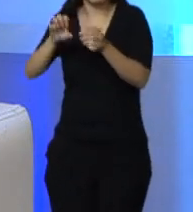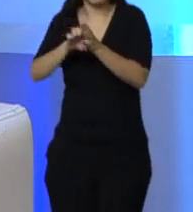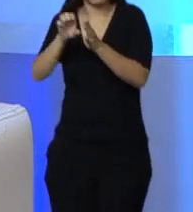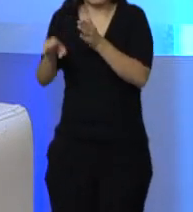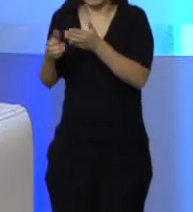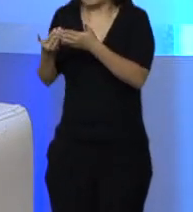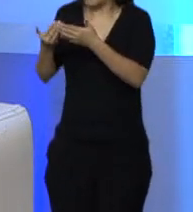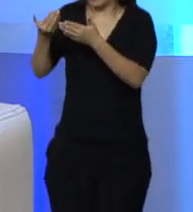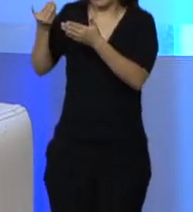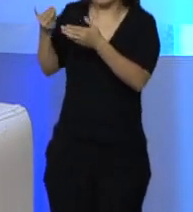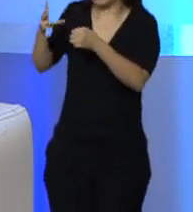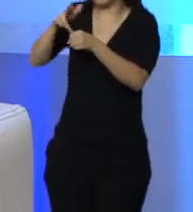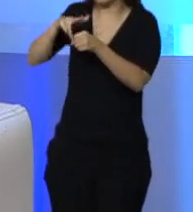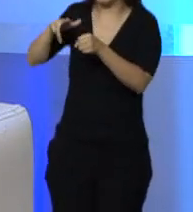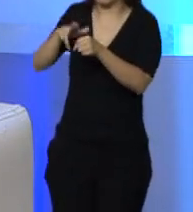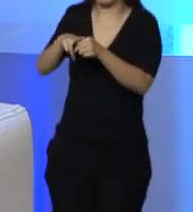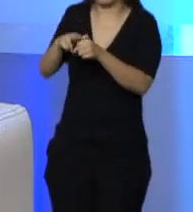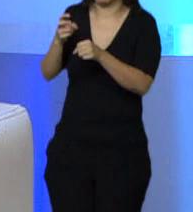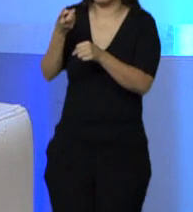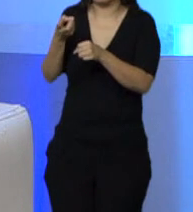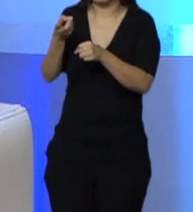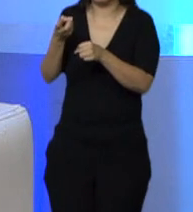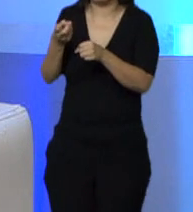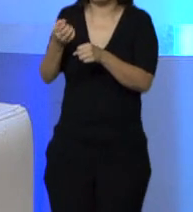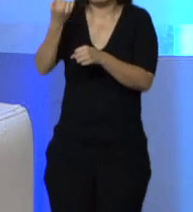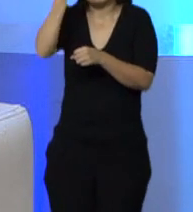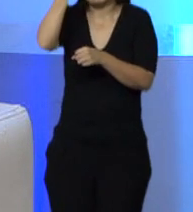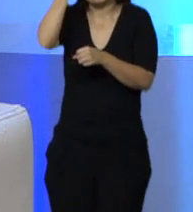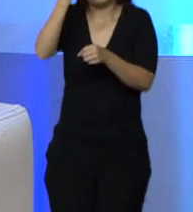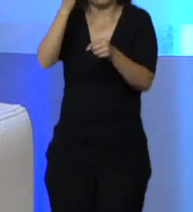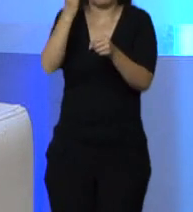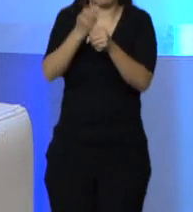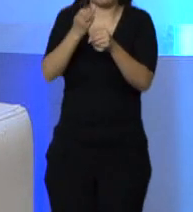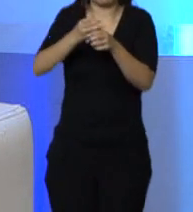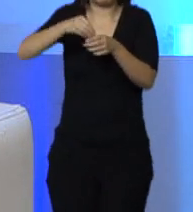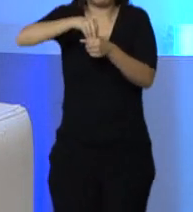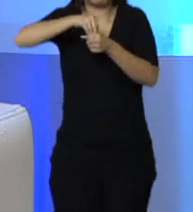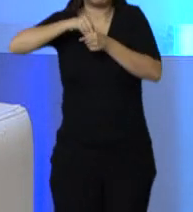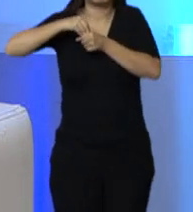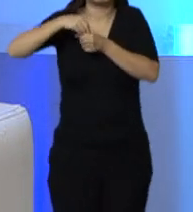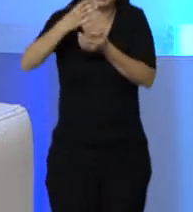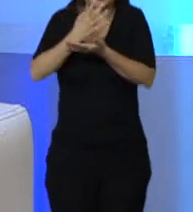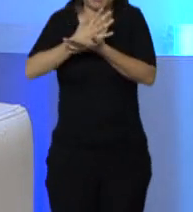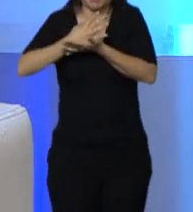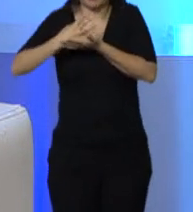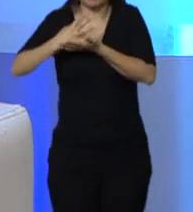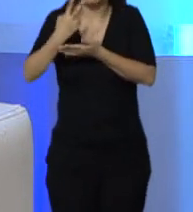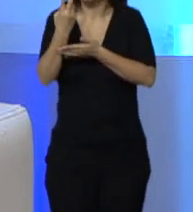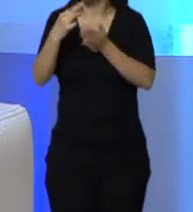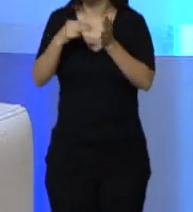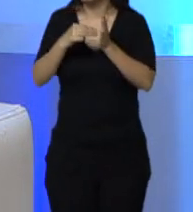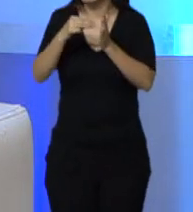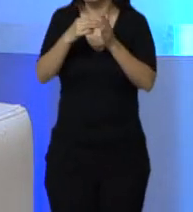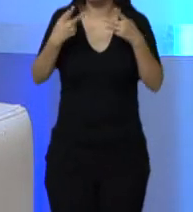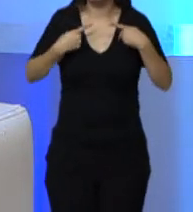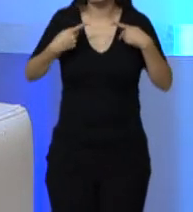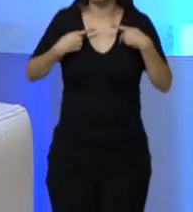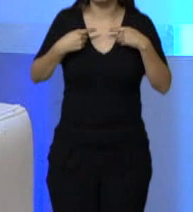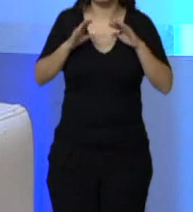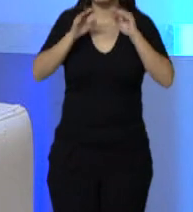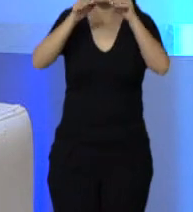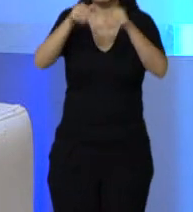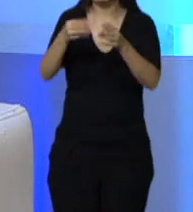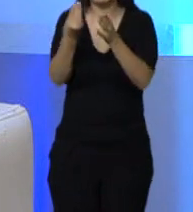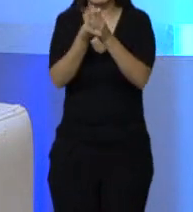que era un nivel normal pasaba eso imaginémonos con un sobrecupo de casi dos millones de personas que deseen estar en ámbito presencial y que